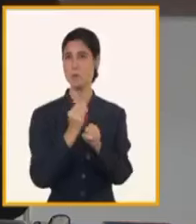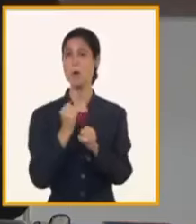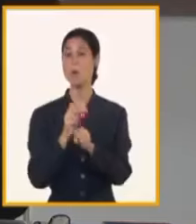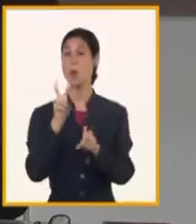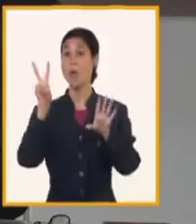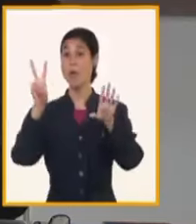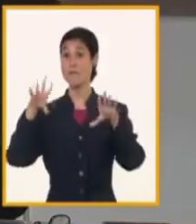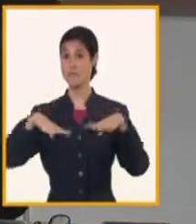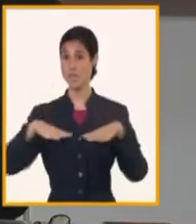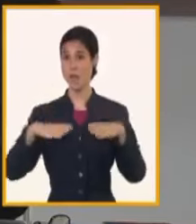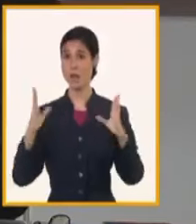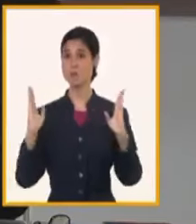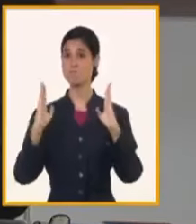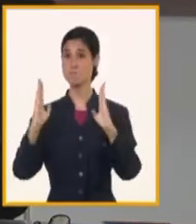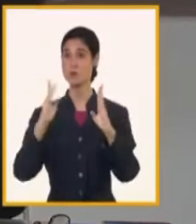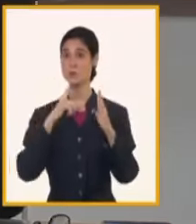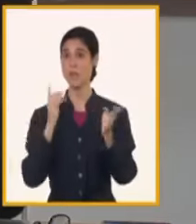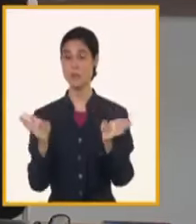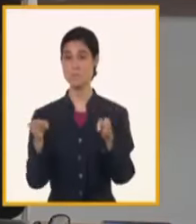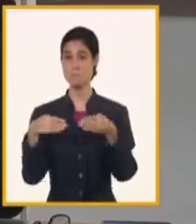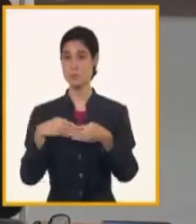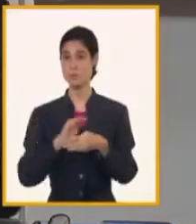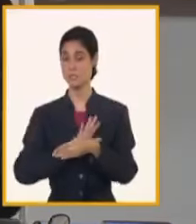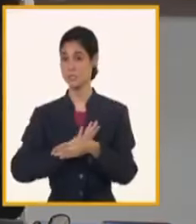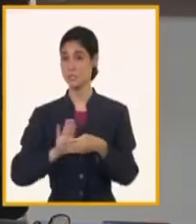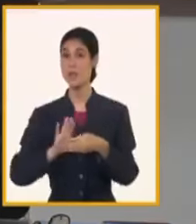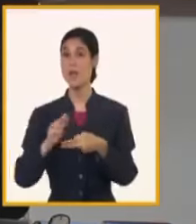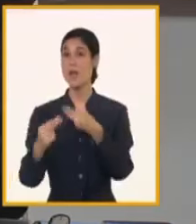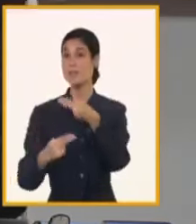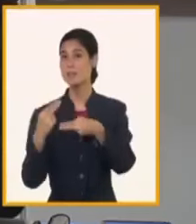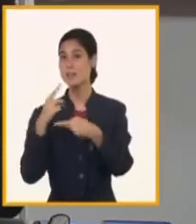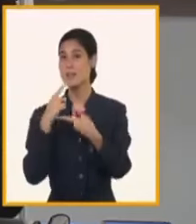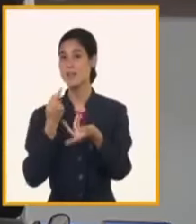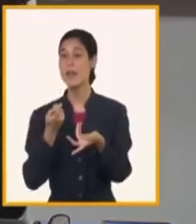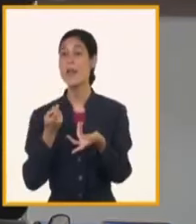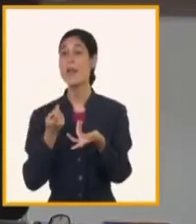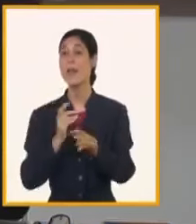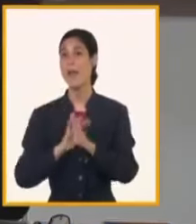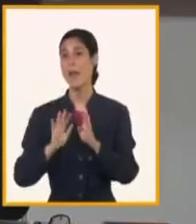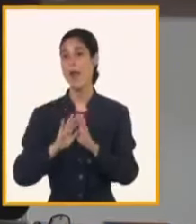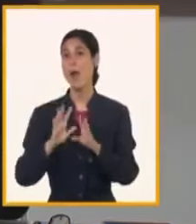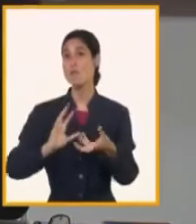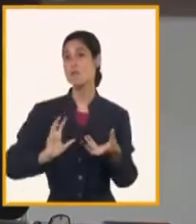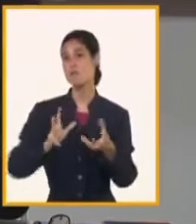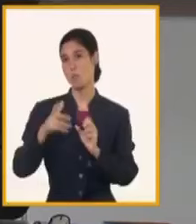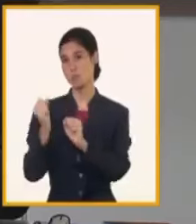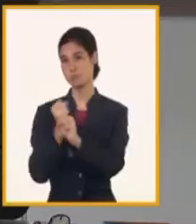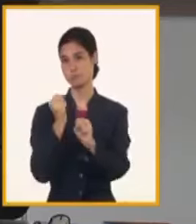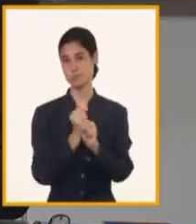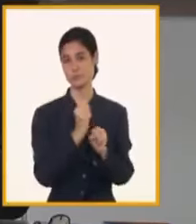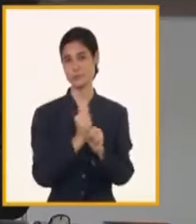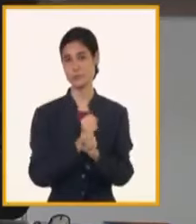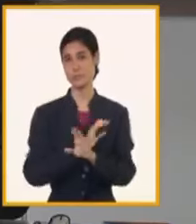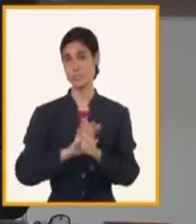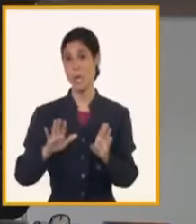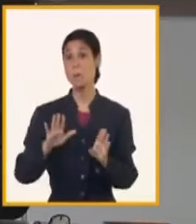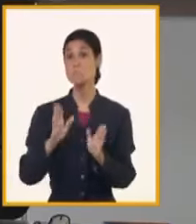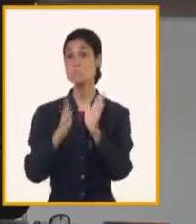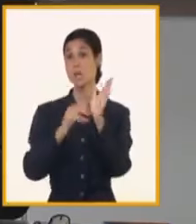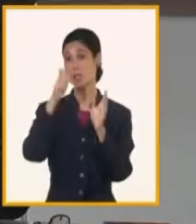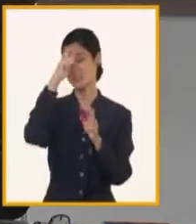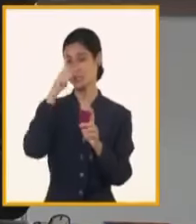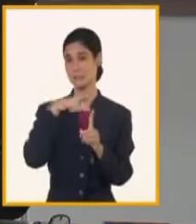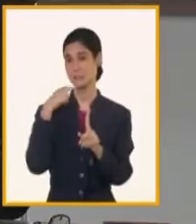la la la llamamos a corto plazo cortísimo plazo ya estamos ya estamos en el mes de septiembre la primera es que nosotros